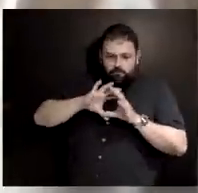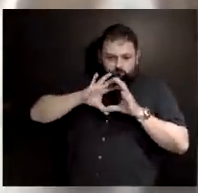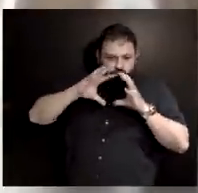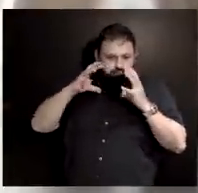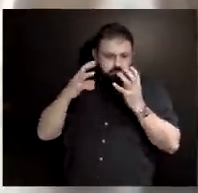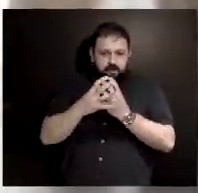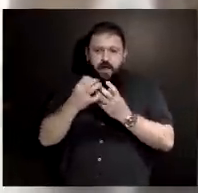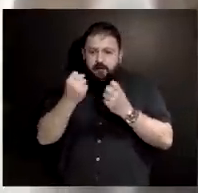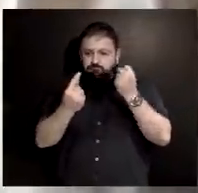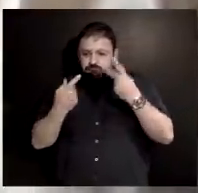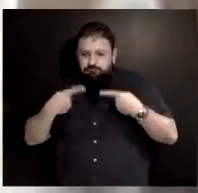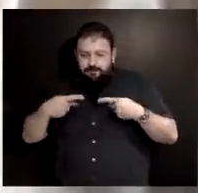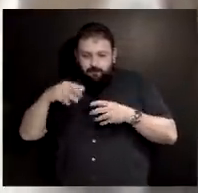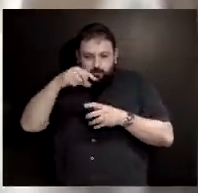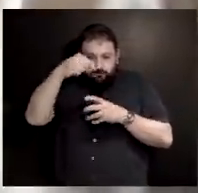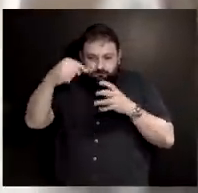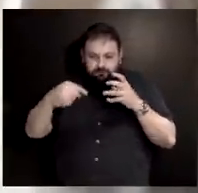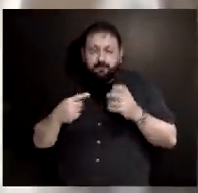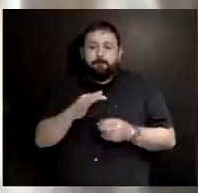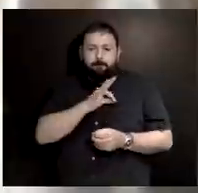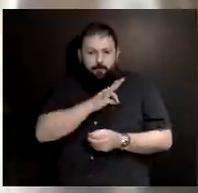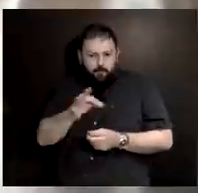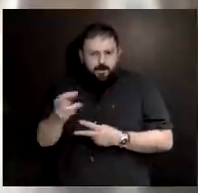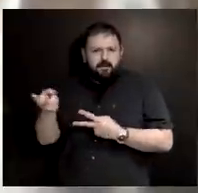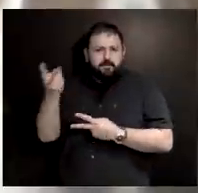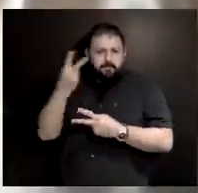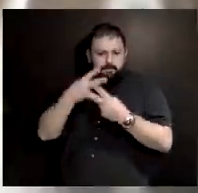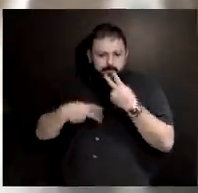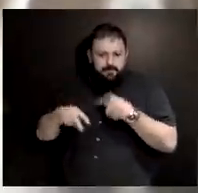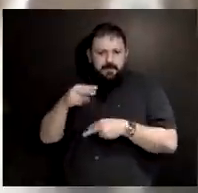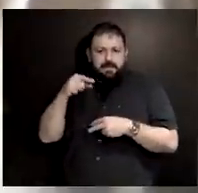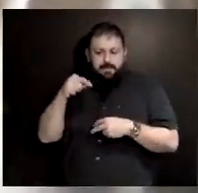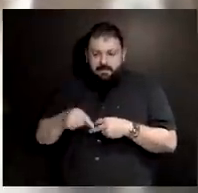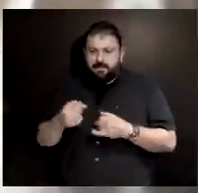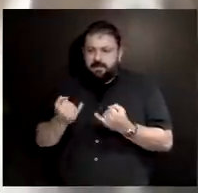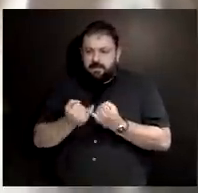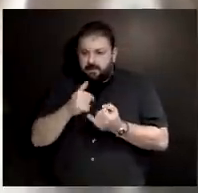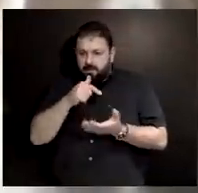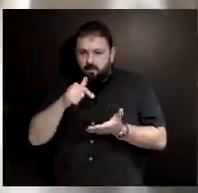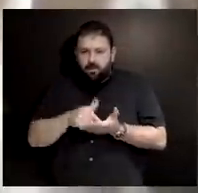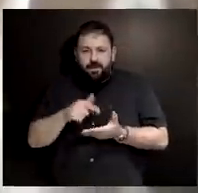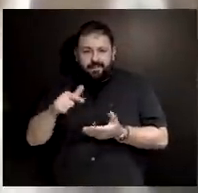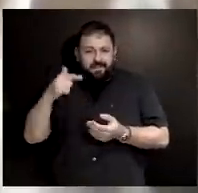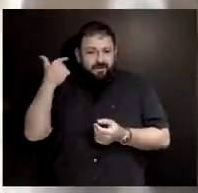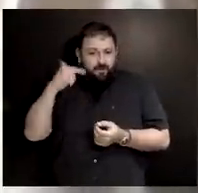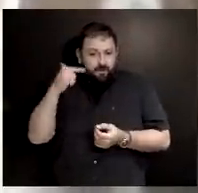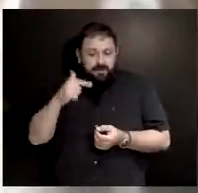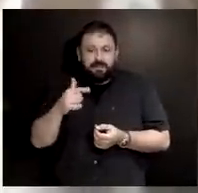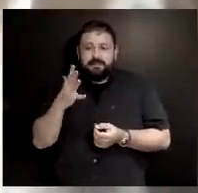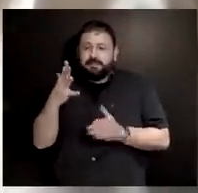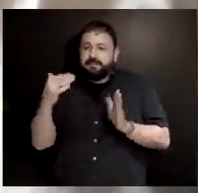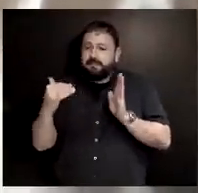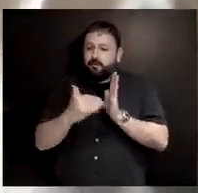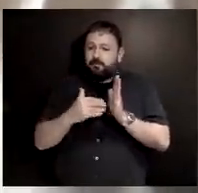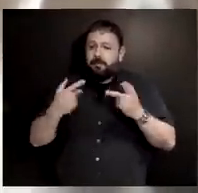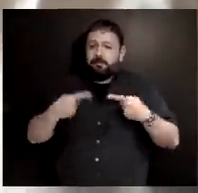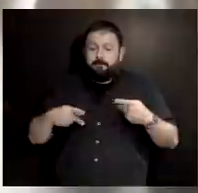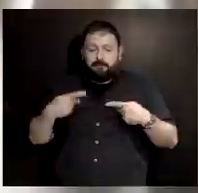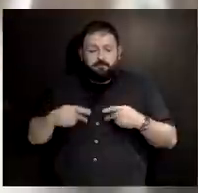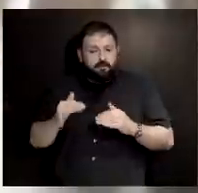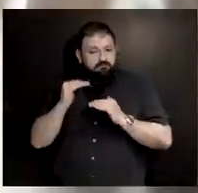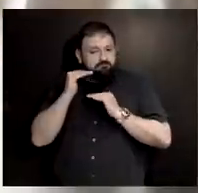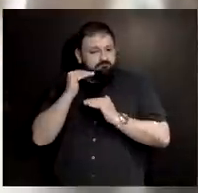de todo el mundo de Extravaganas de Guadalajara podrán venir y asistir a la Extravaganas. Son parte de esos 5,000 personas que tenemos